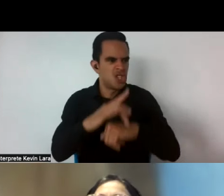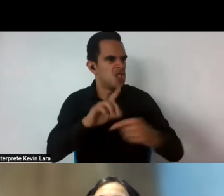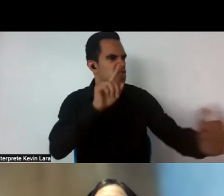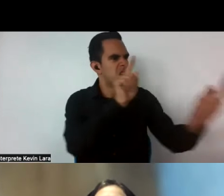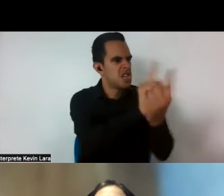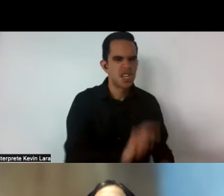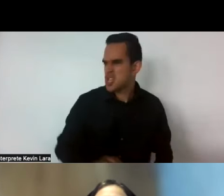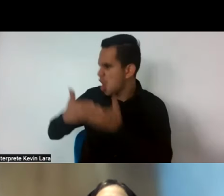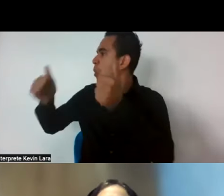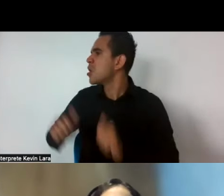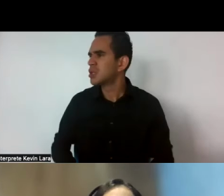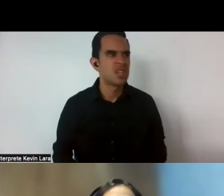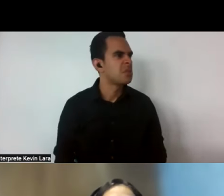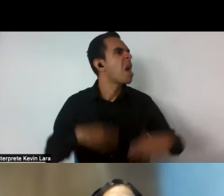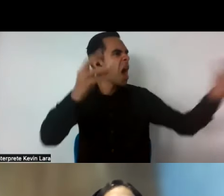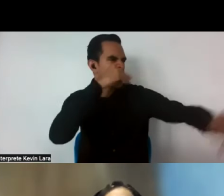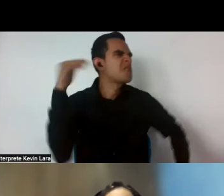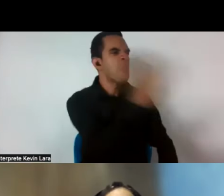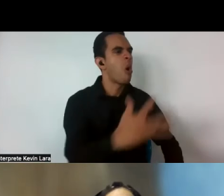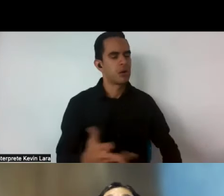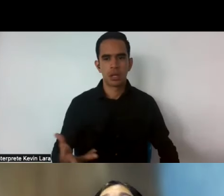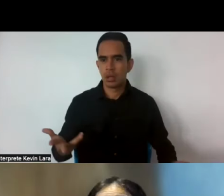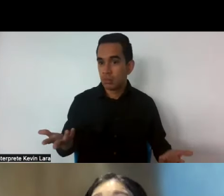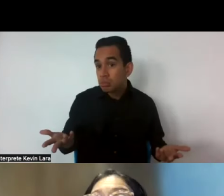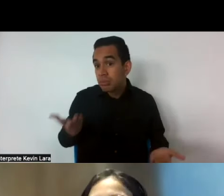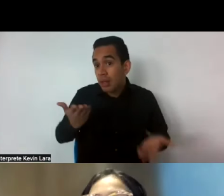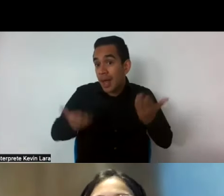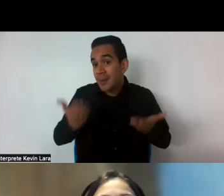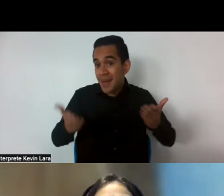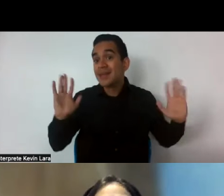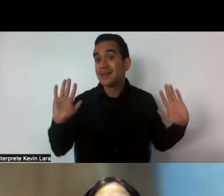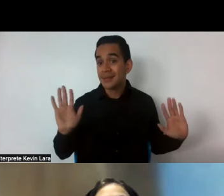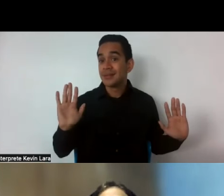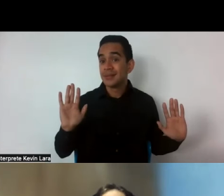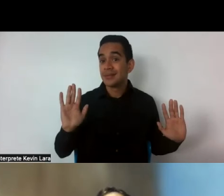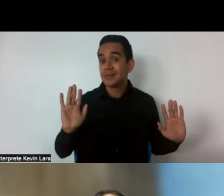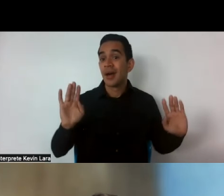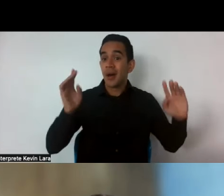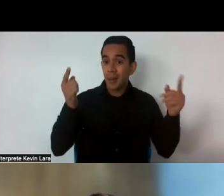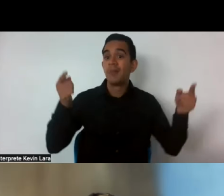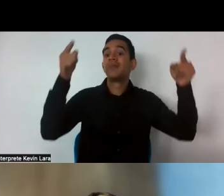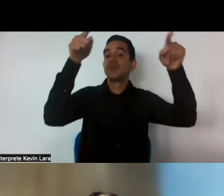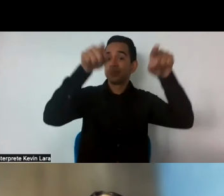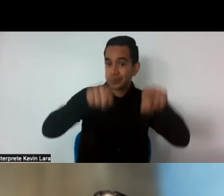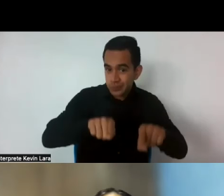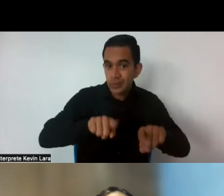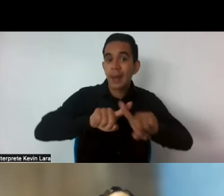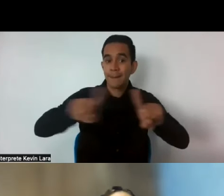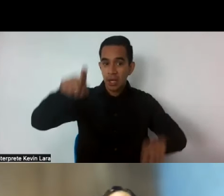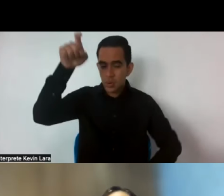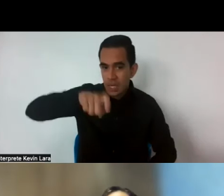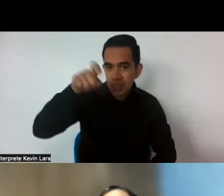estoy pensando y sintiendo, para luego ahí sí entender la historia sobre esa emoción